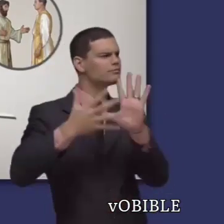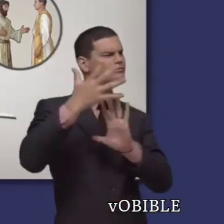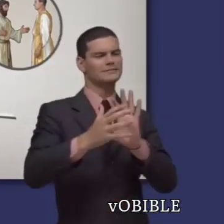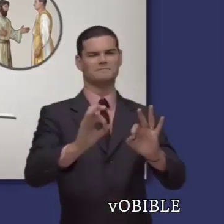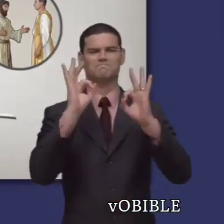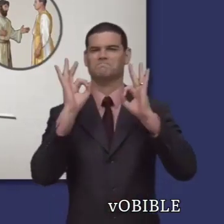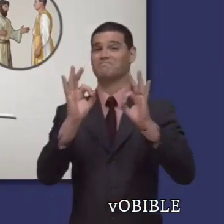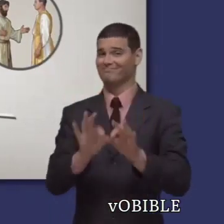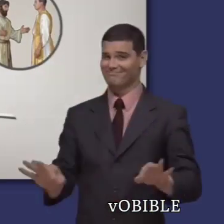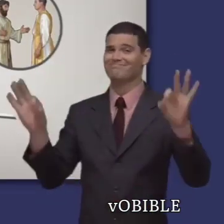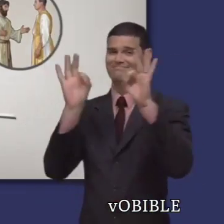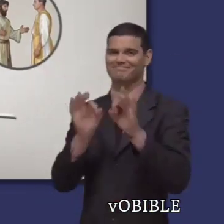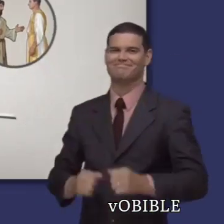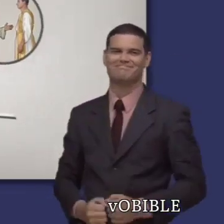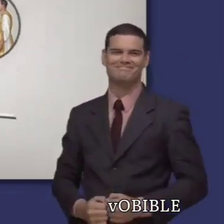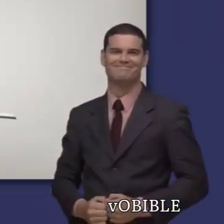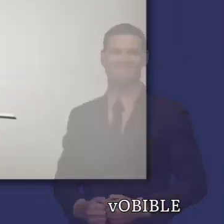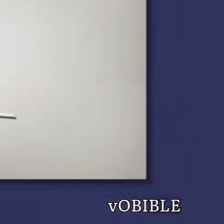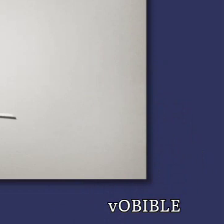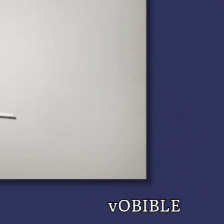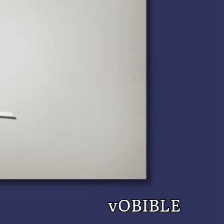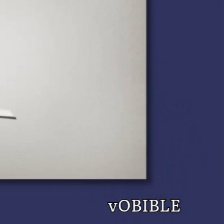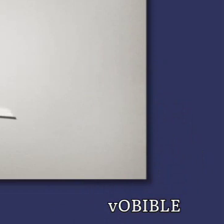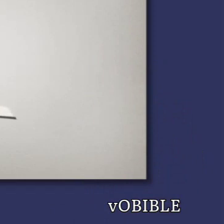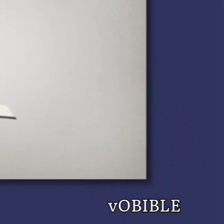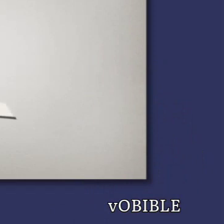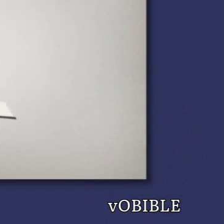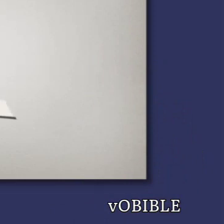las buenas noticias del reino de Dios.